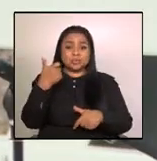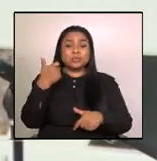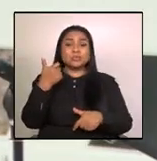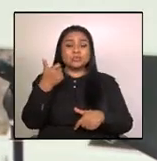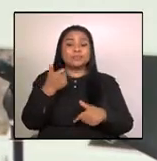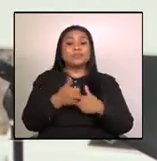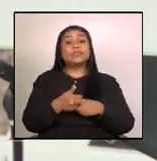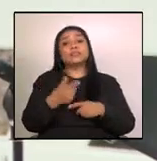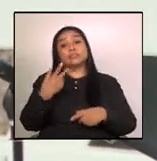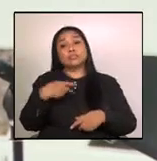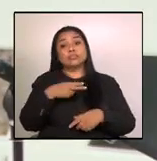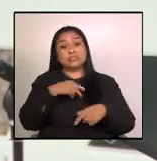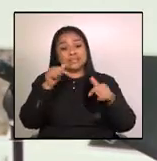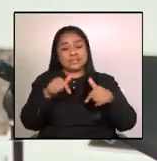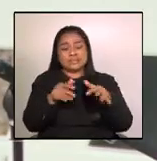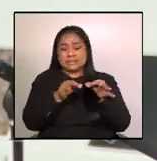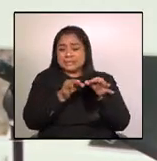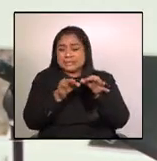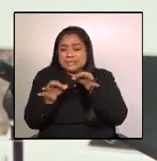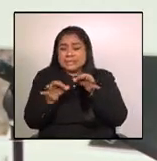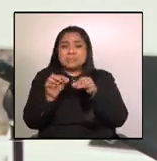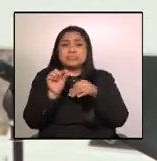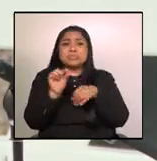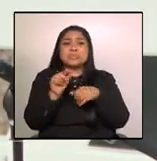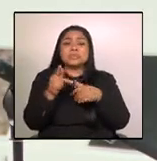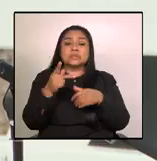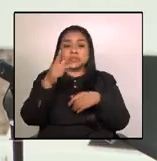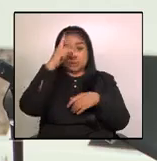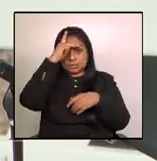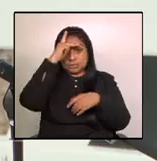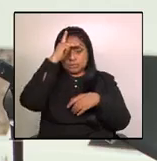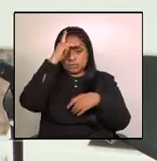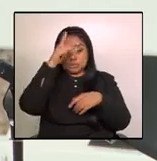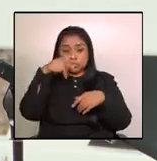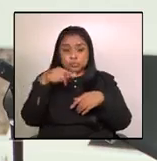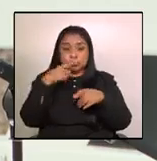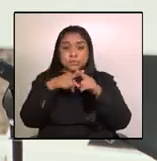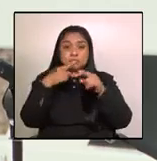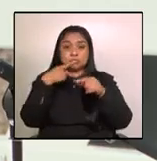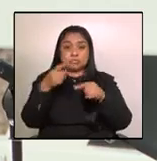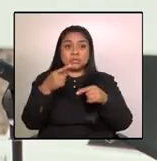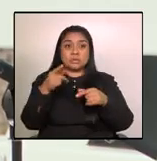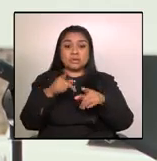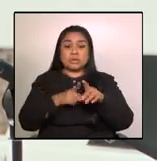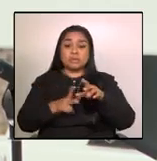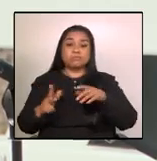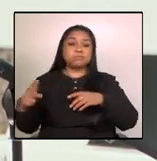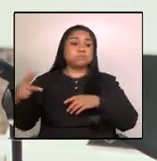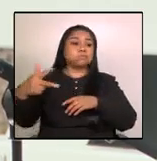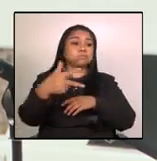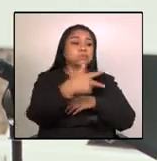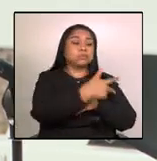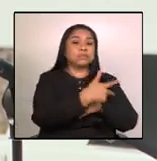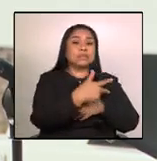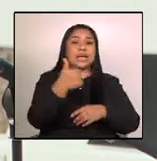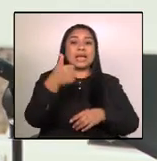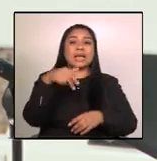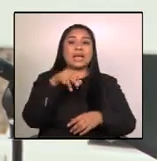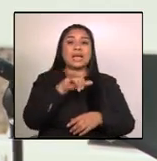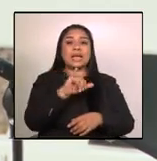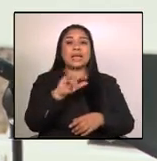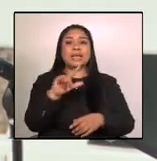Estamos a escasos kilómetros donde pasará el anillo metropolitano.